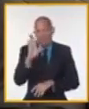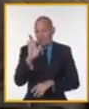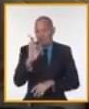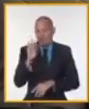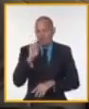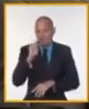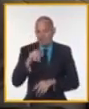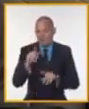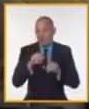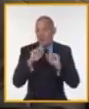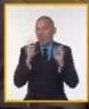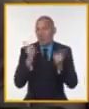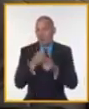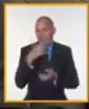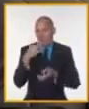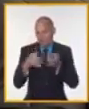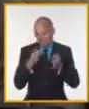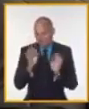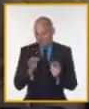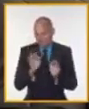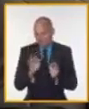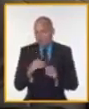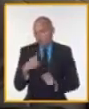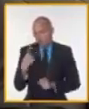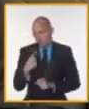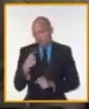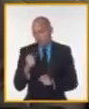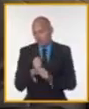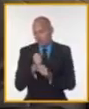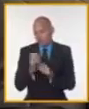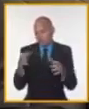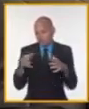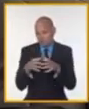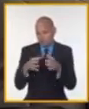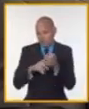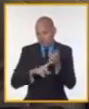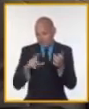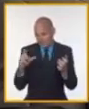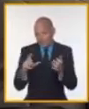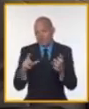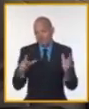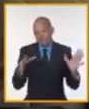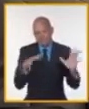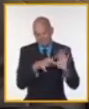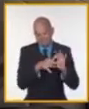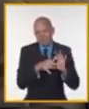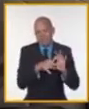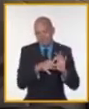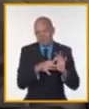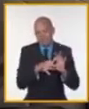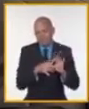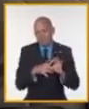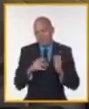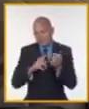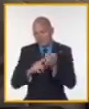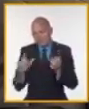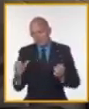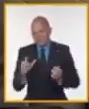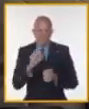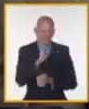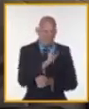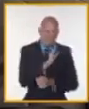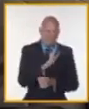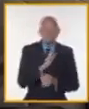la consolidación del papel del partido, el trabajo en sistema de cada uno de los órganos que tienen que ver con las